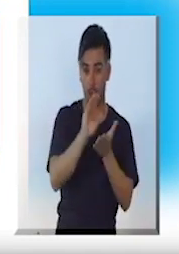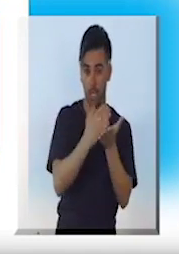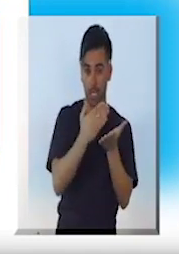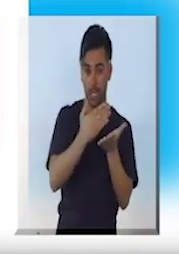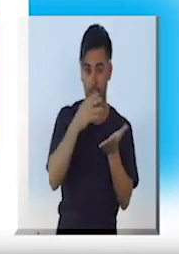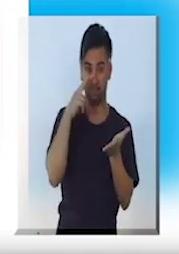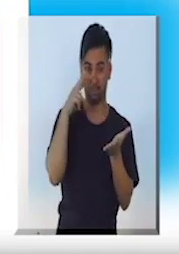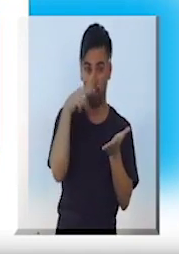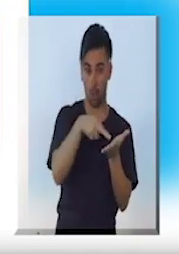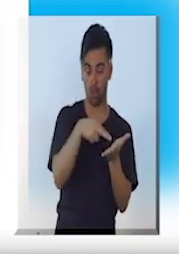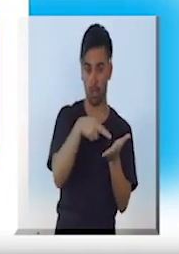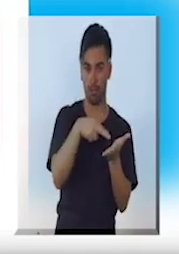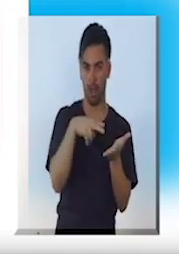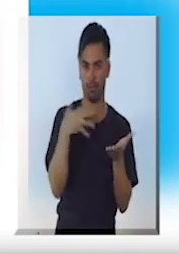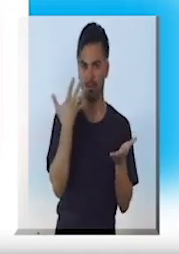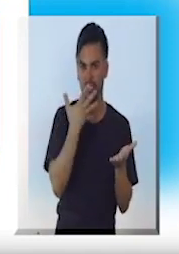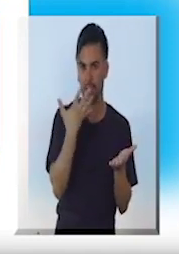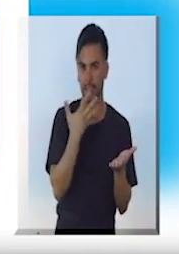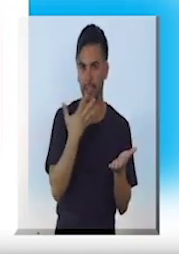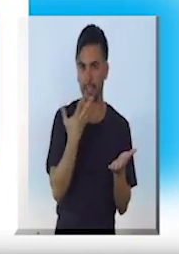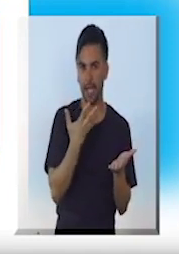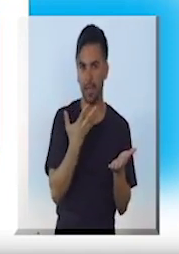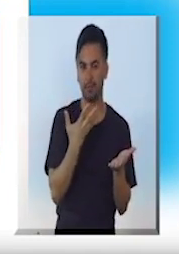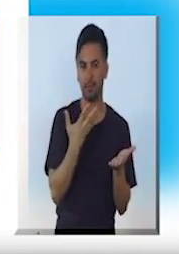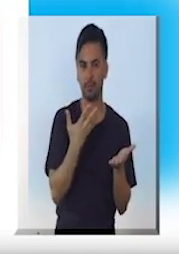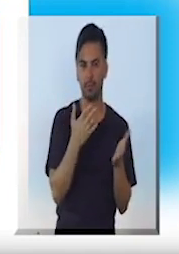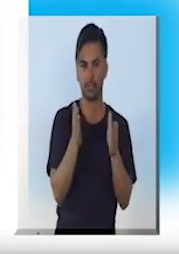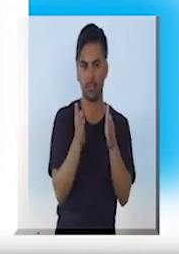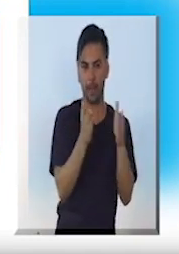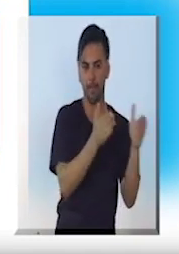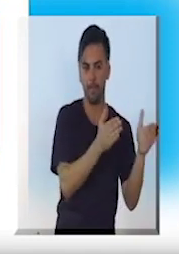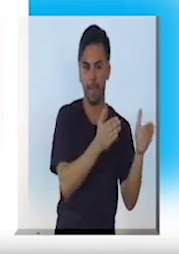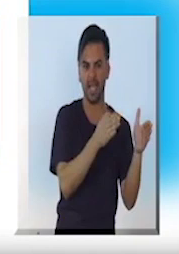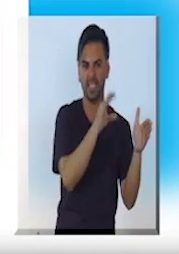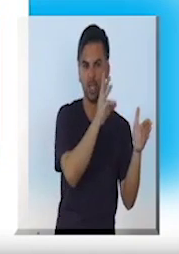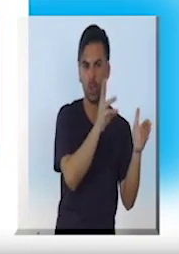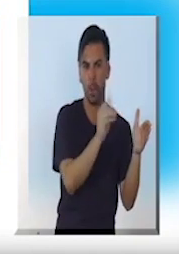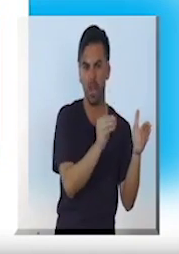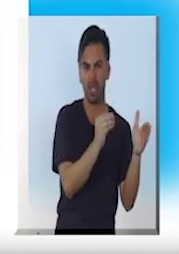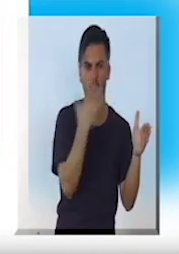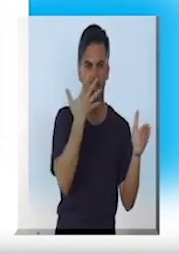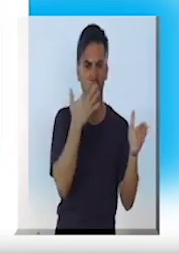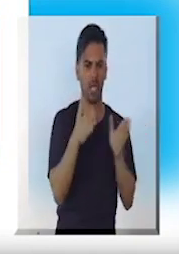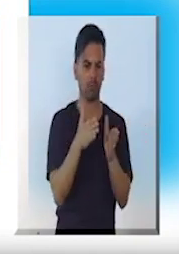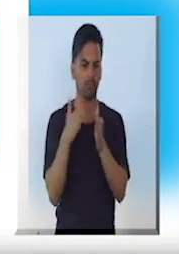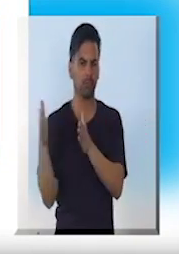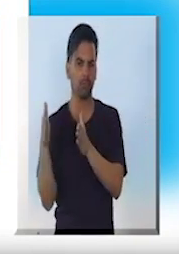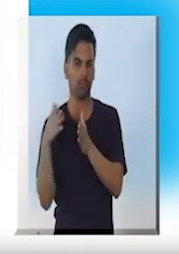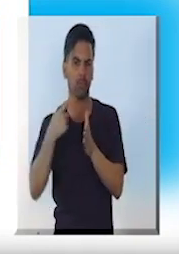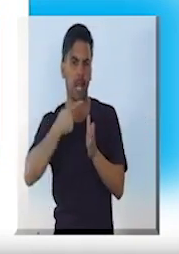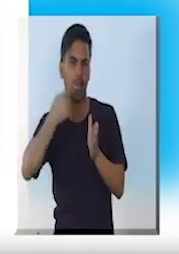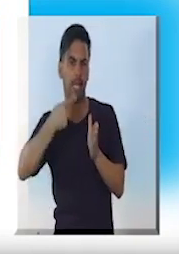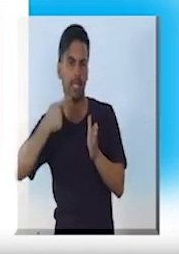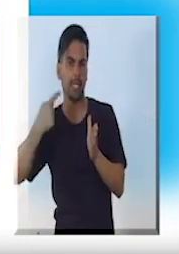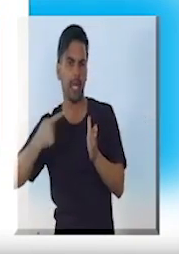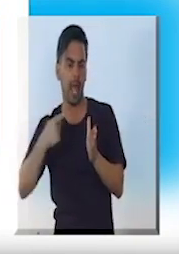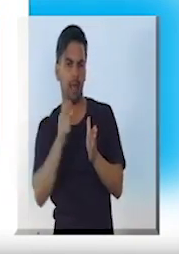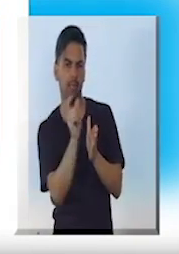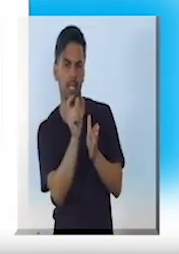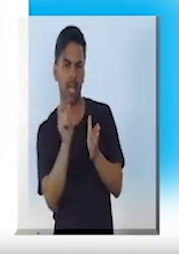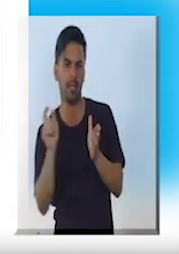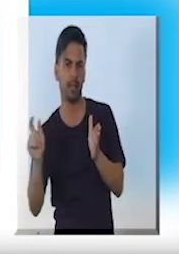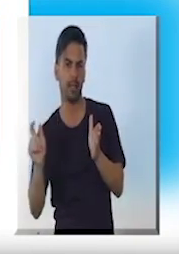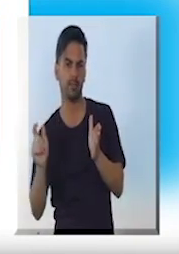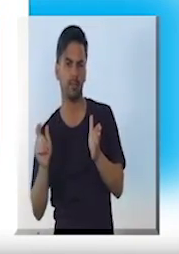observar que en ellos, ¿quién es la parte numérica y quién es la parte literal? En el ejemplo de menos